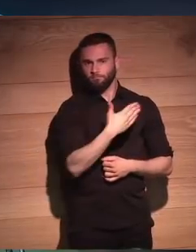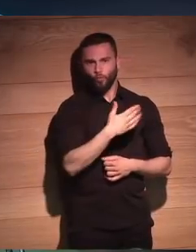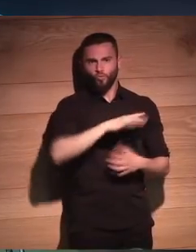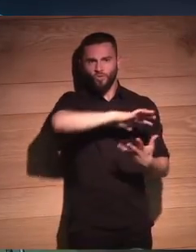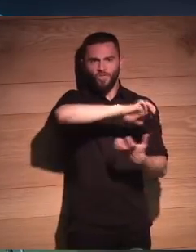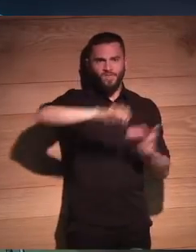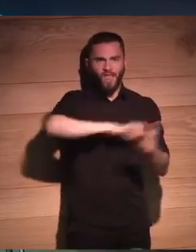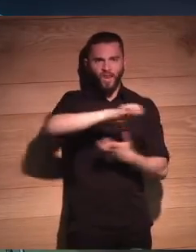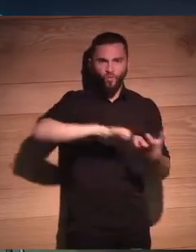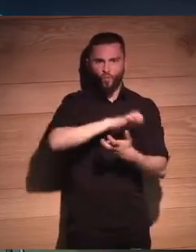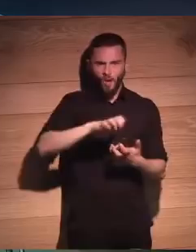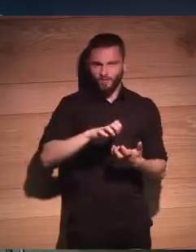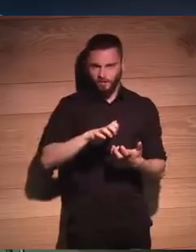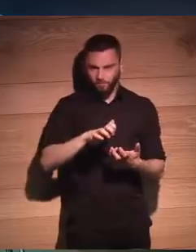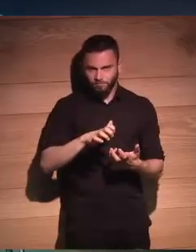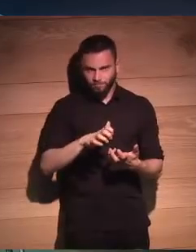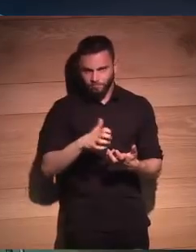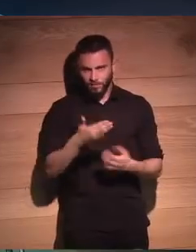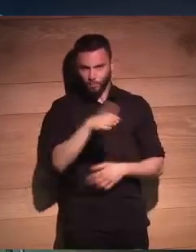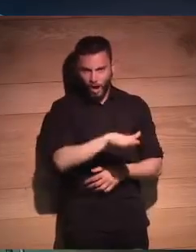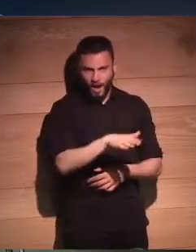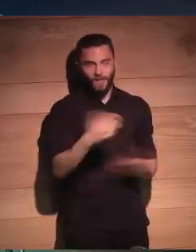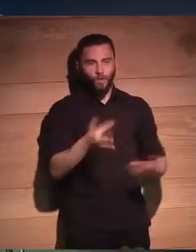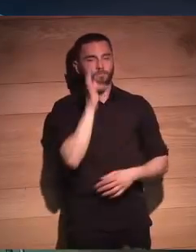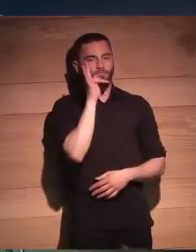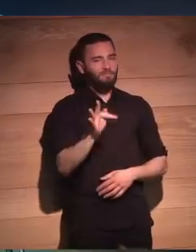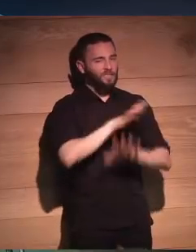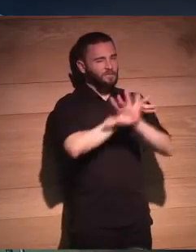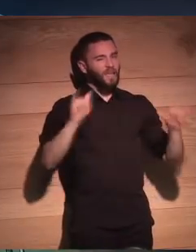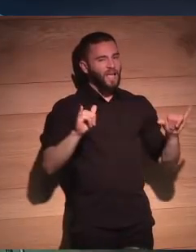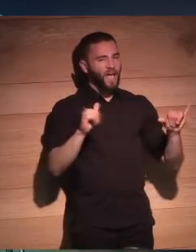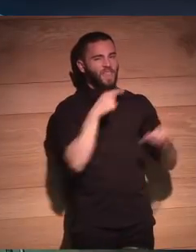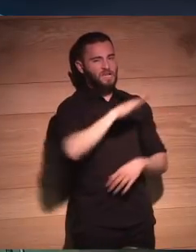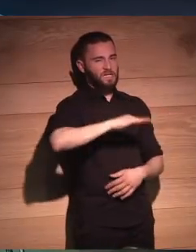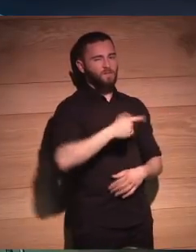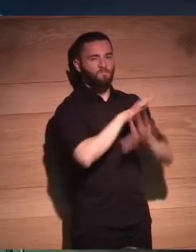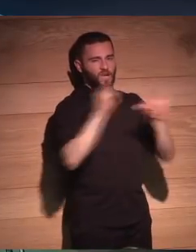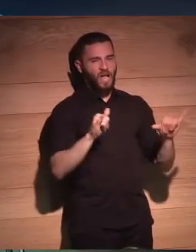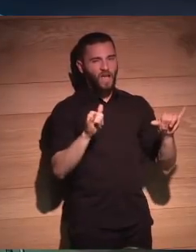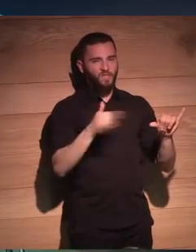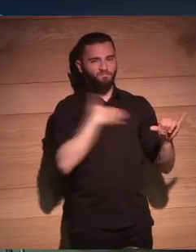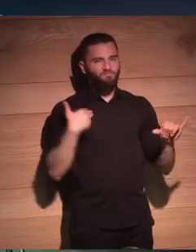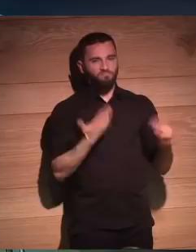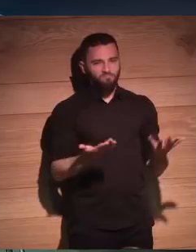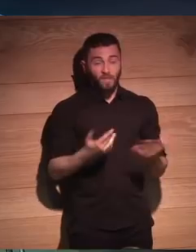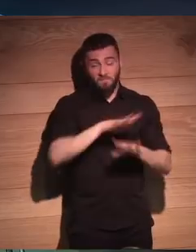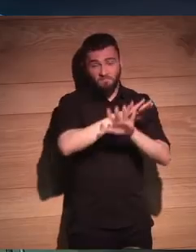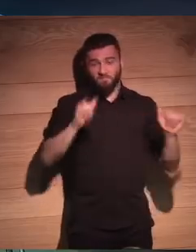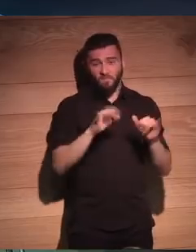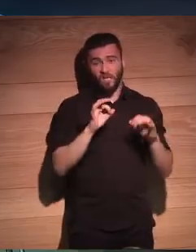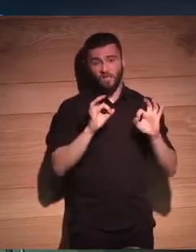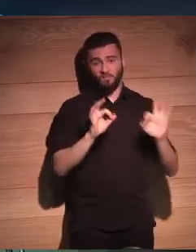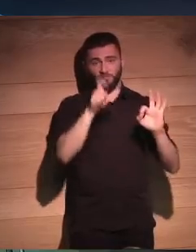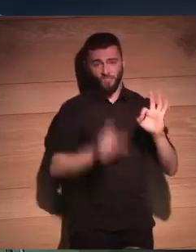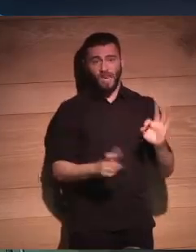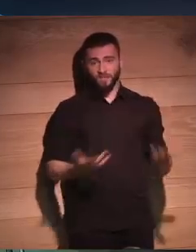los mueren mata. ambos dos. Y entonces él jura venganza contra el mal, entonces es un vengador. Es lo que sería en